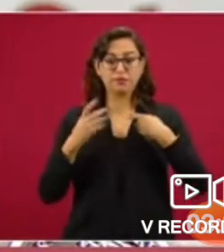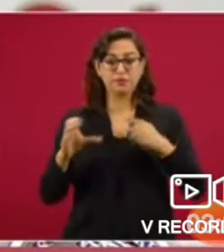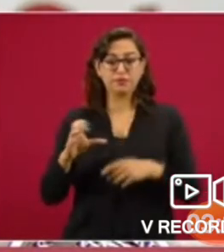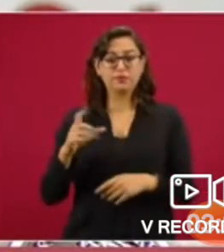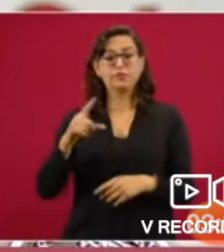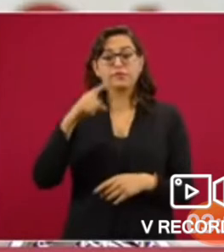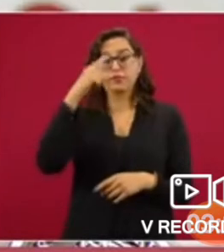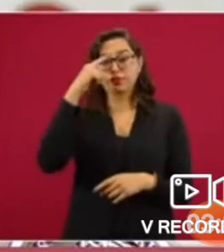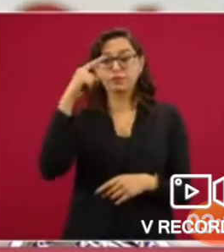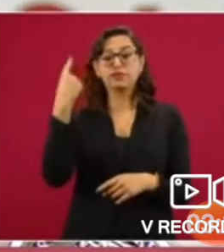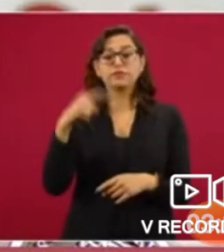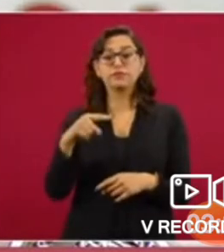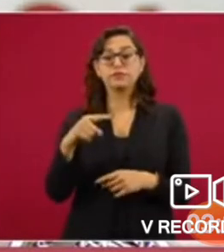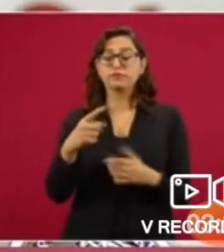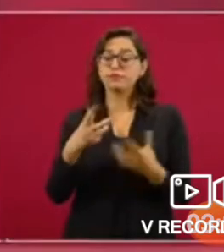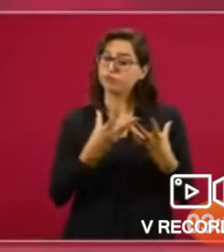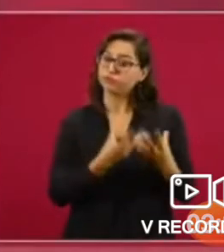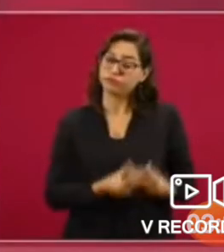para